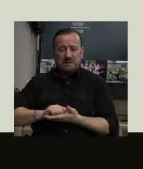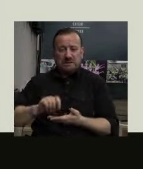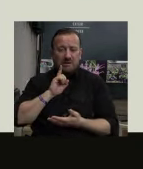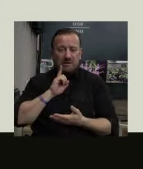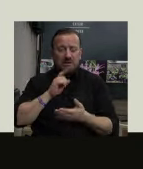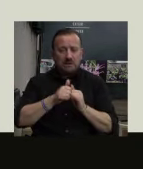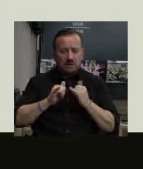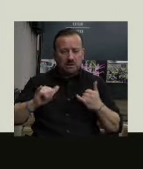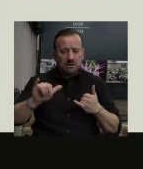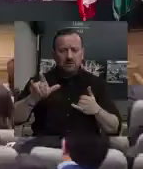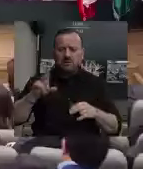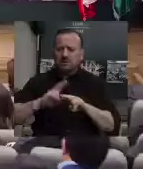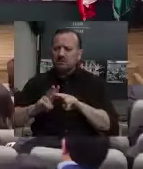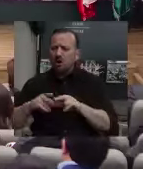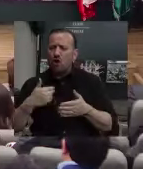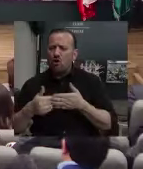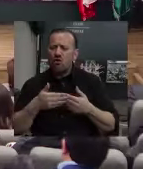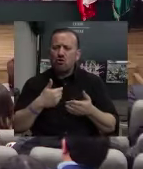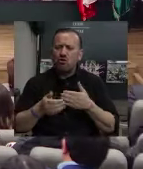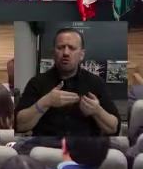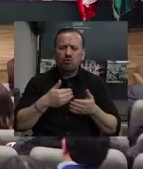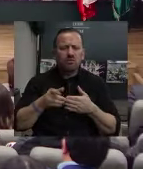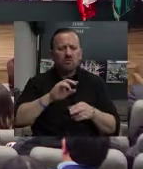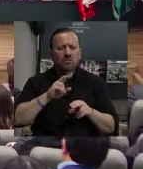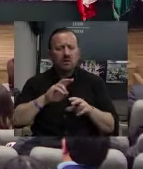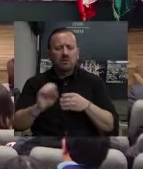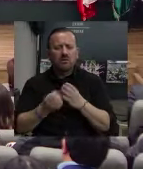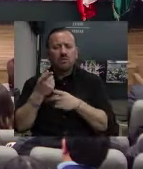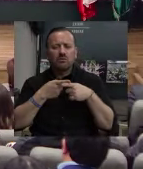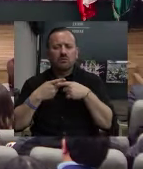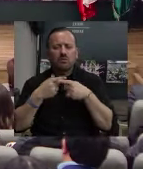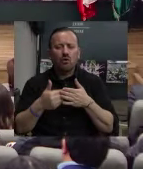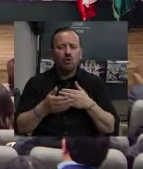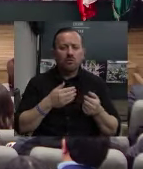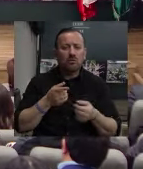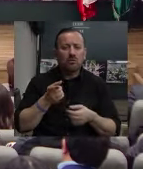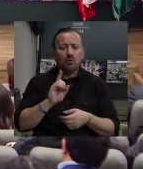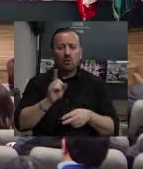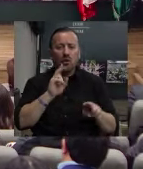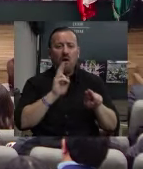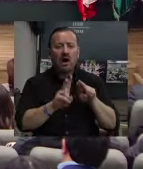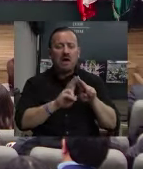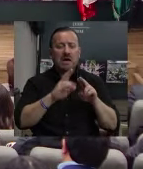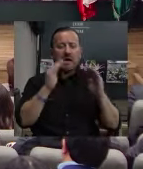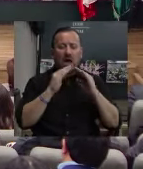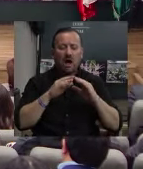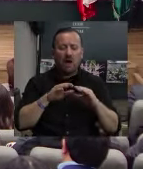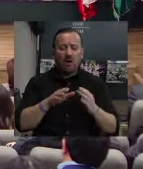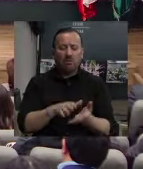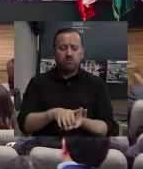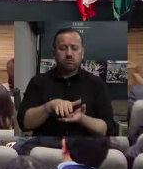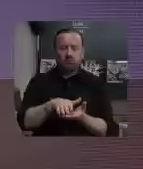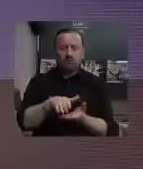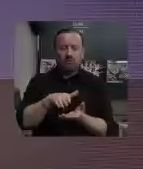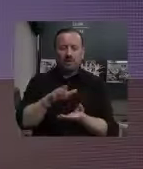ingeniería desarrollamos dónde fue la la innovación social no crear casas que floten esta es una escuela que